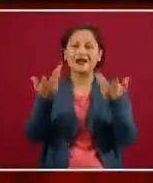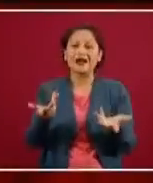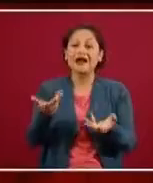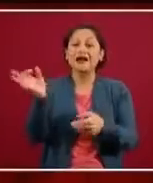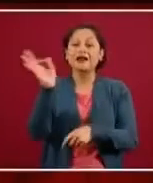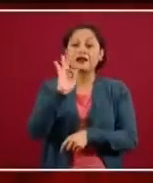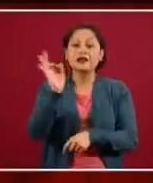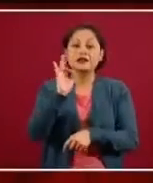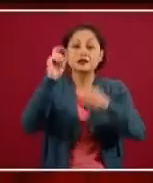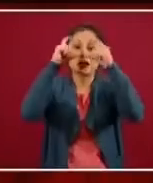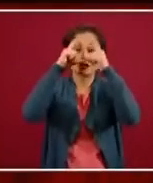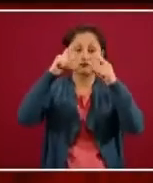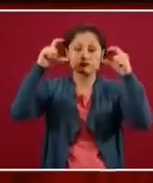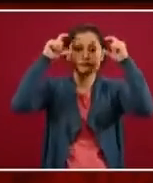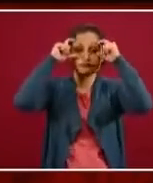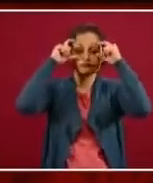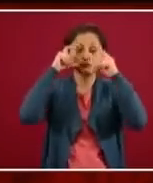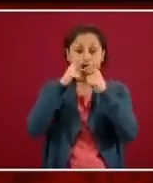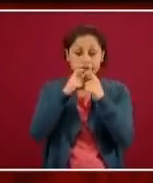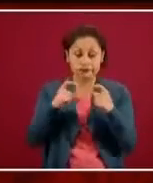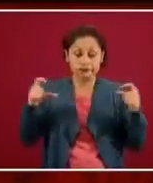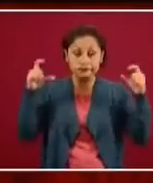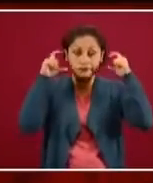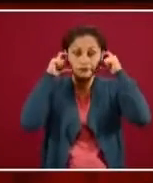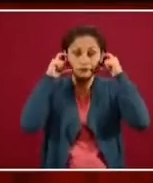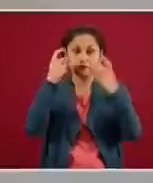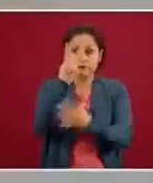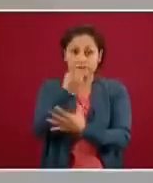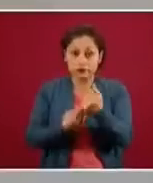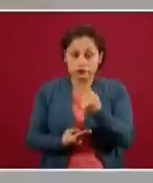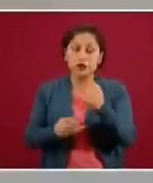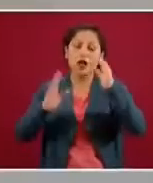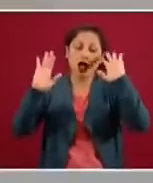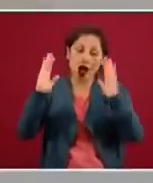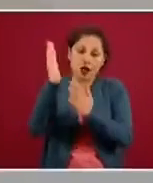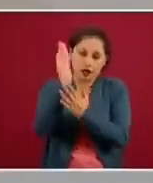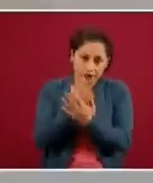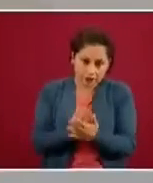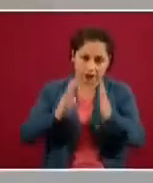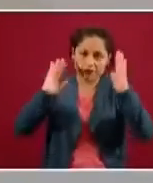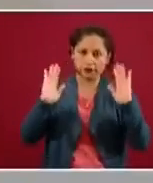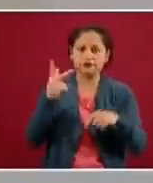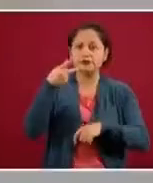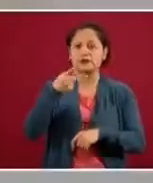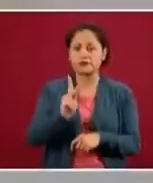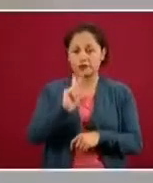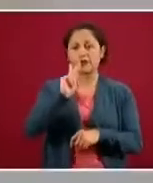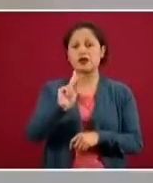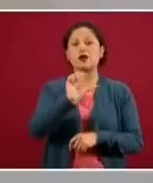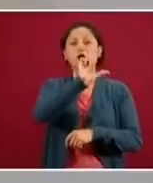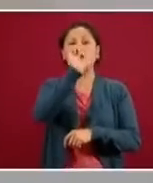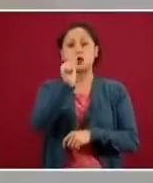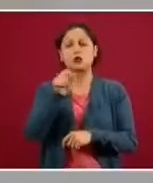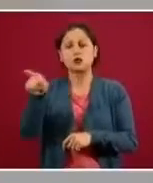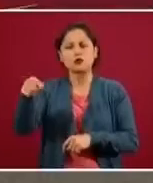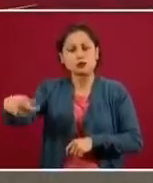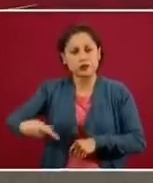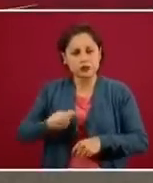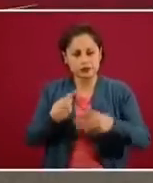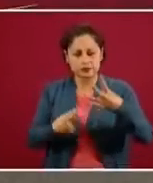muy significativa. Pero por otro lado, y lo relaciono con su primer comentario, al cual me parece también una buena